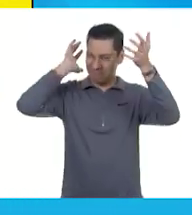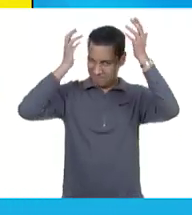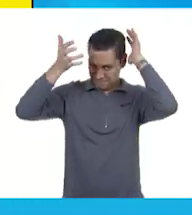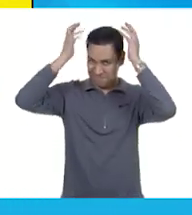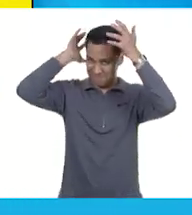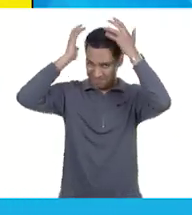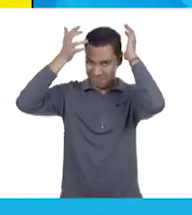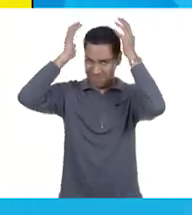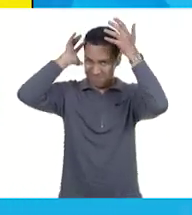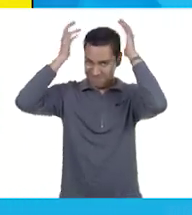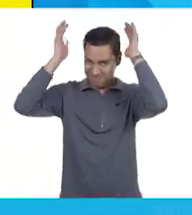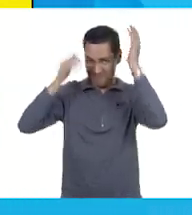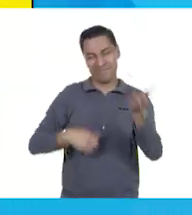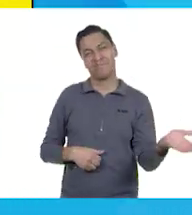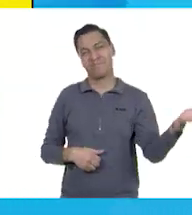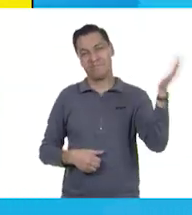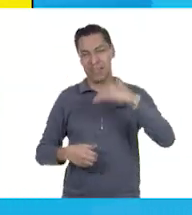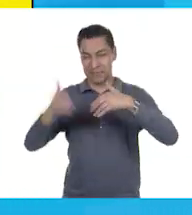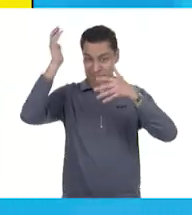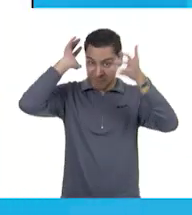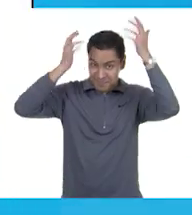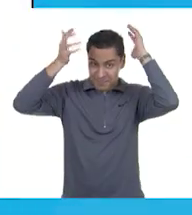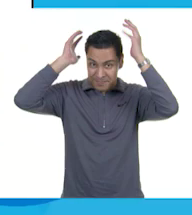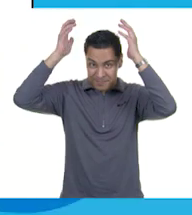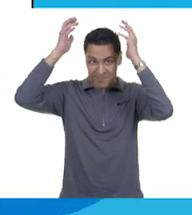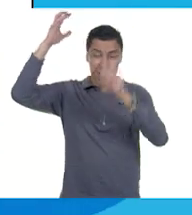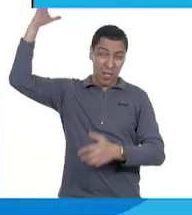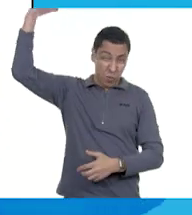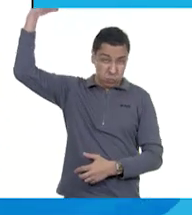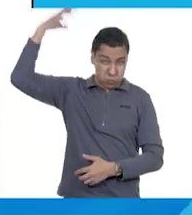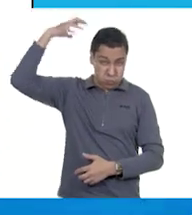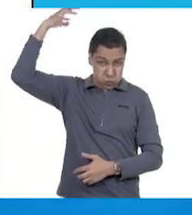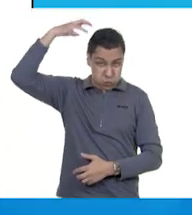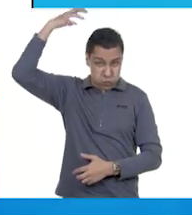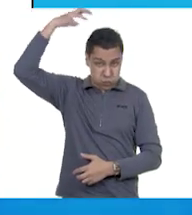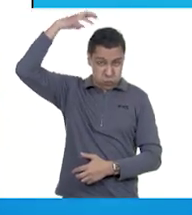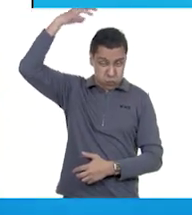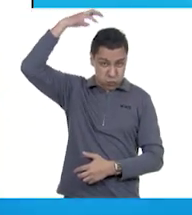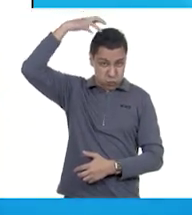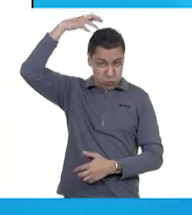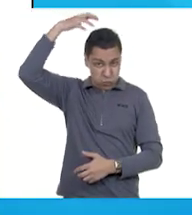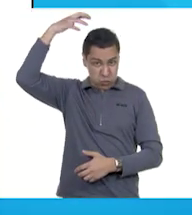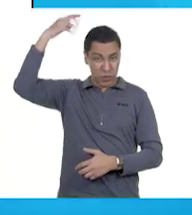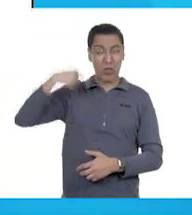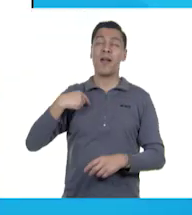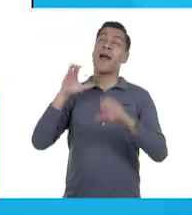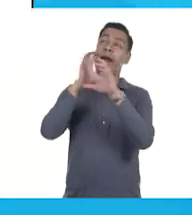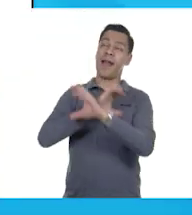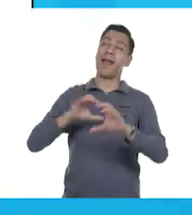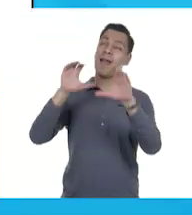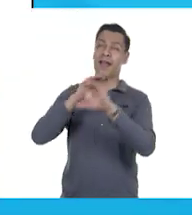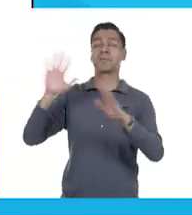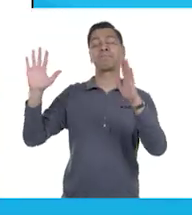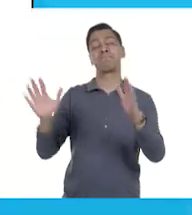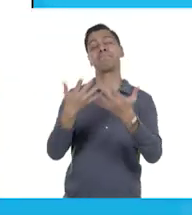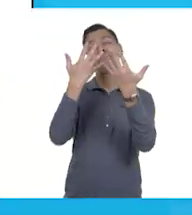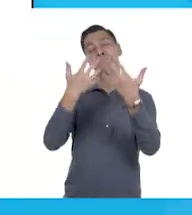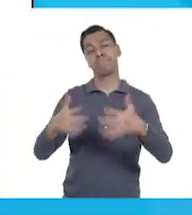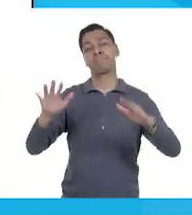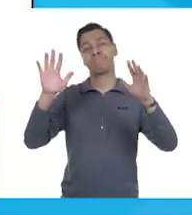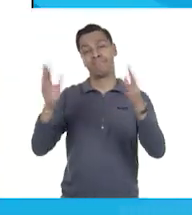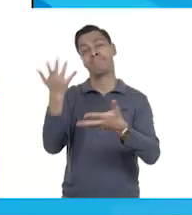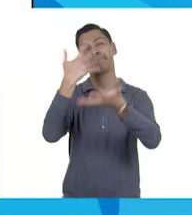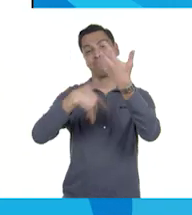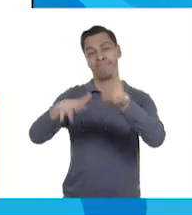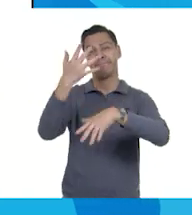a bañar, nos vamos a bañar. En la regadera hago un concierto, salto, bailo y